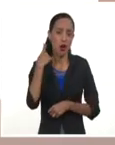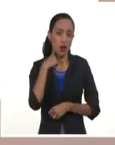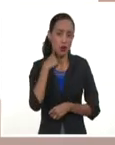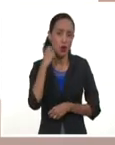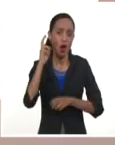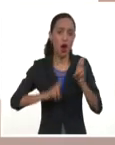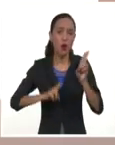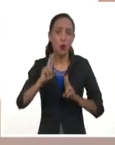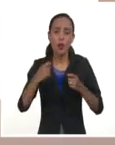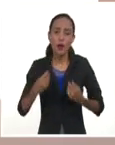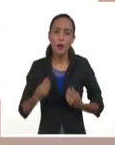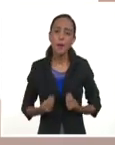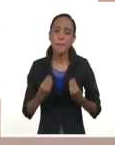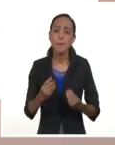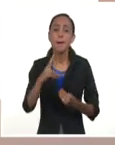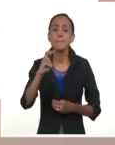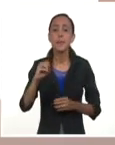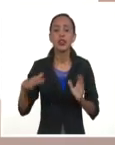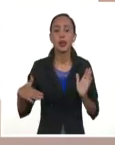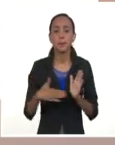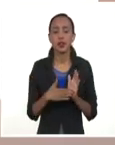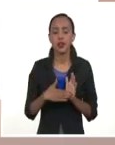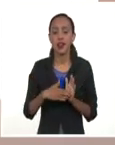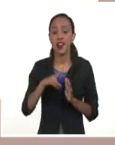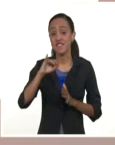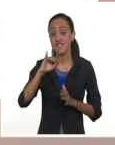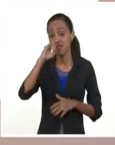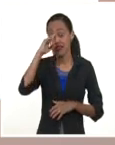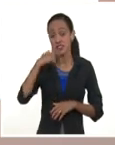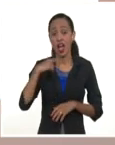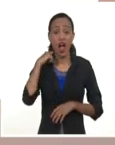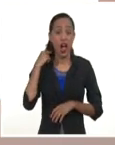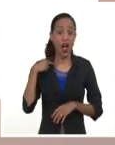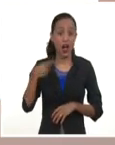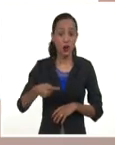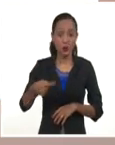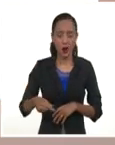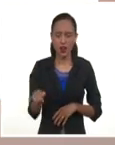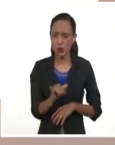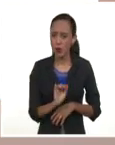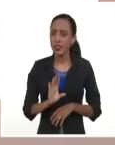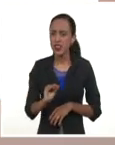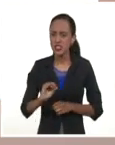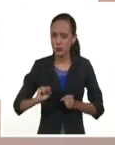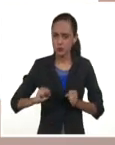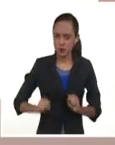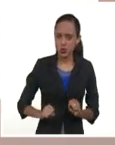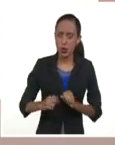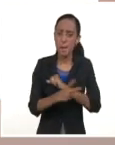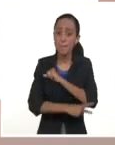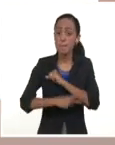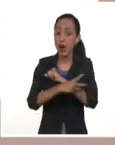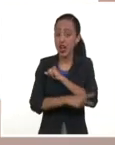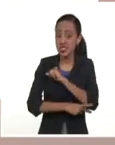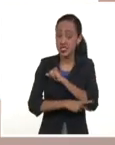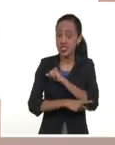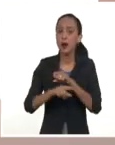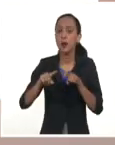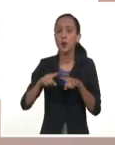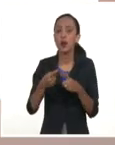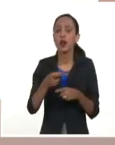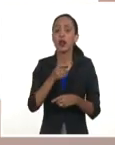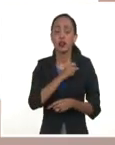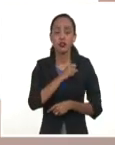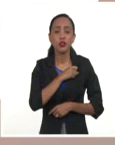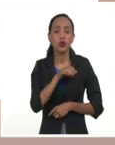otorgar al menos 20.000 visas anuales. Denunció también que Washington ejerce presiones sobre países de la región para que